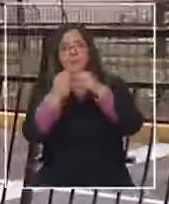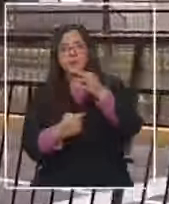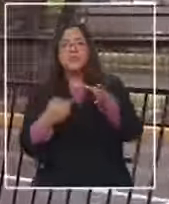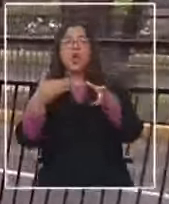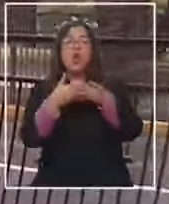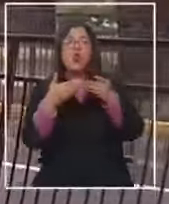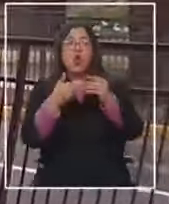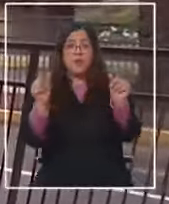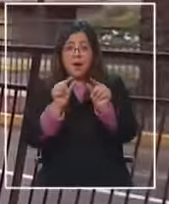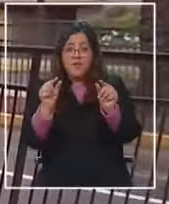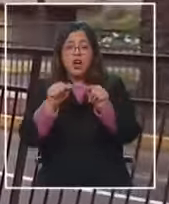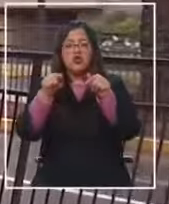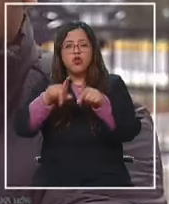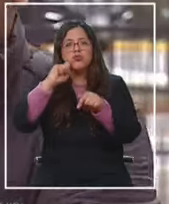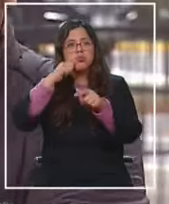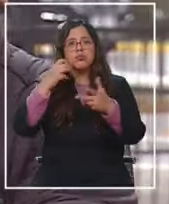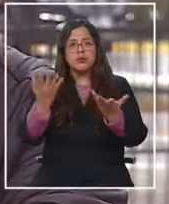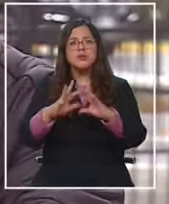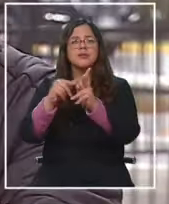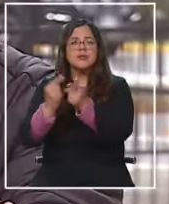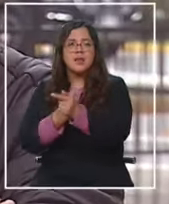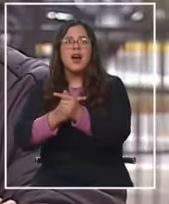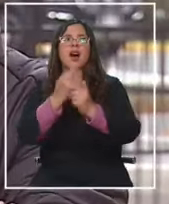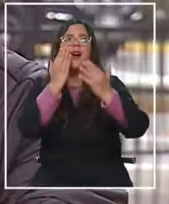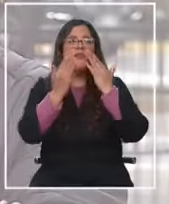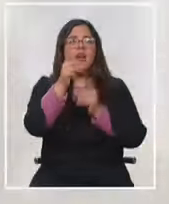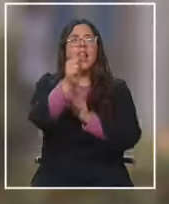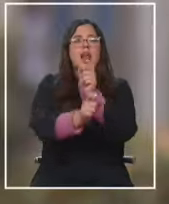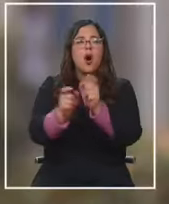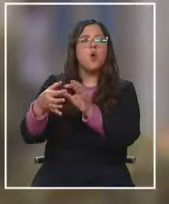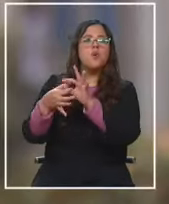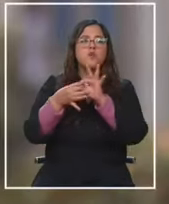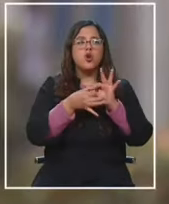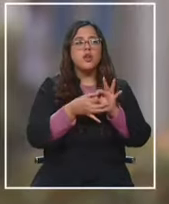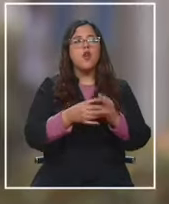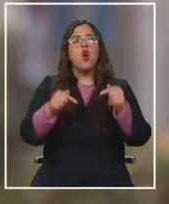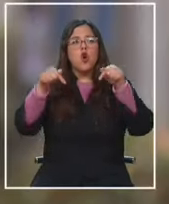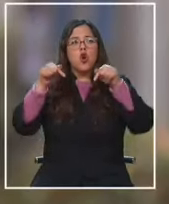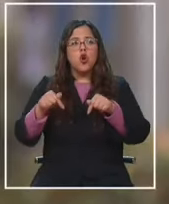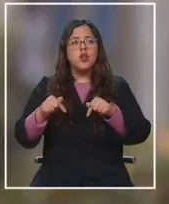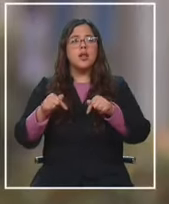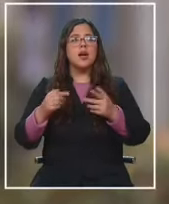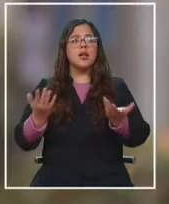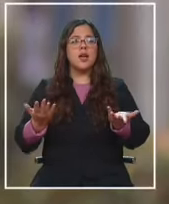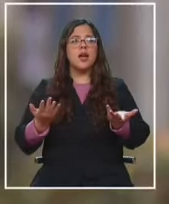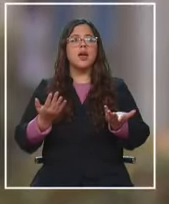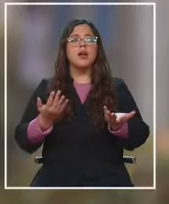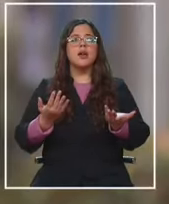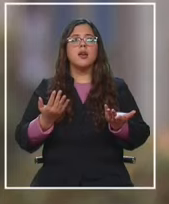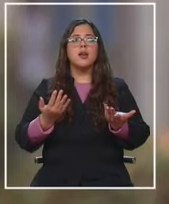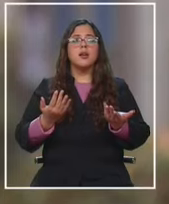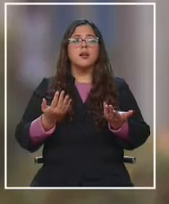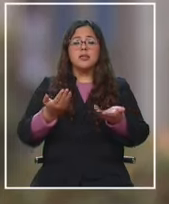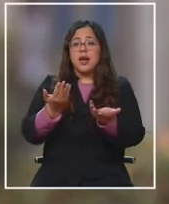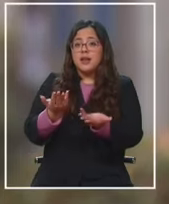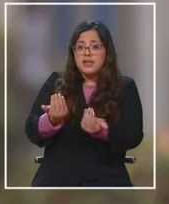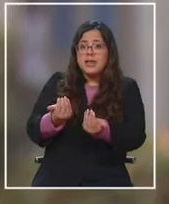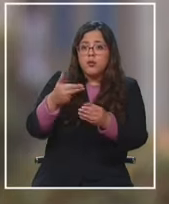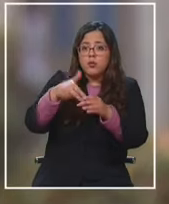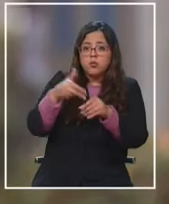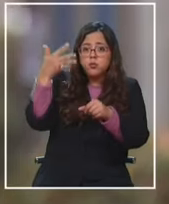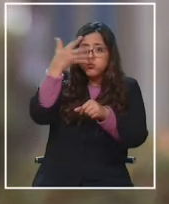bajo hace finalmente que a la familia les beneficie a las personas porque estamos hoy día adquiriendo los combustibles a un precio menor de lo